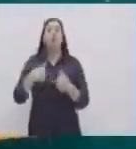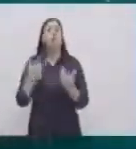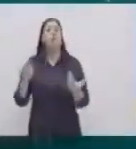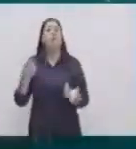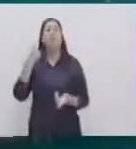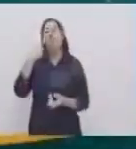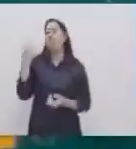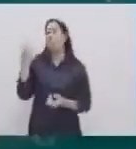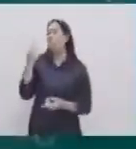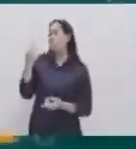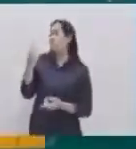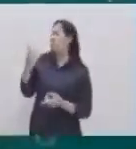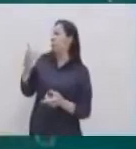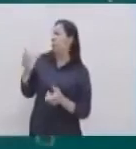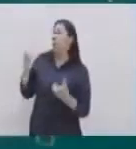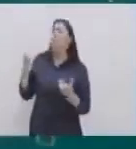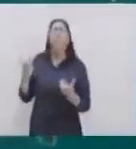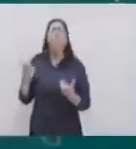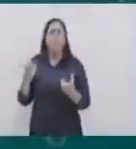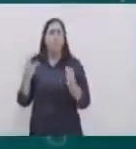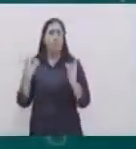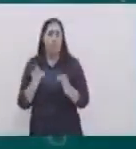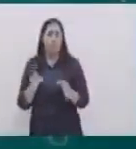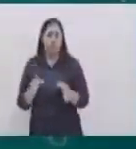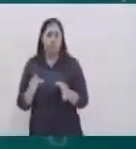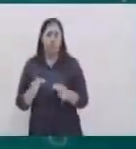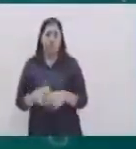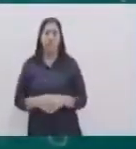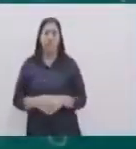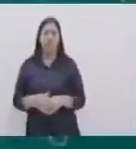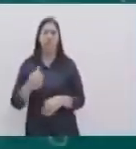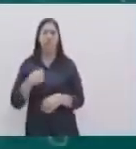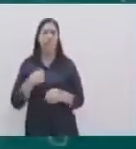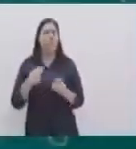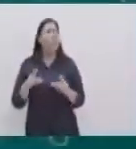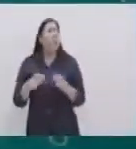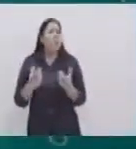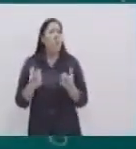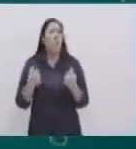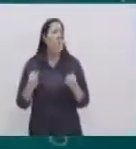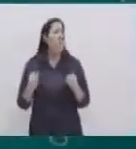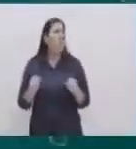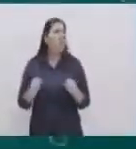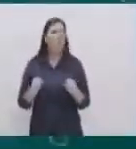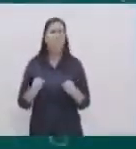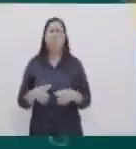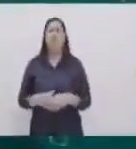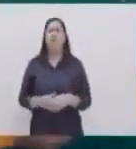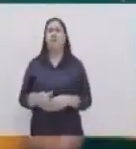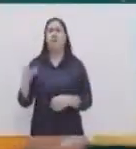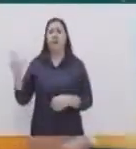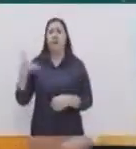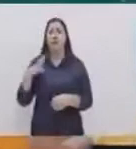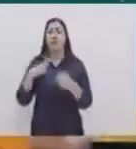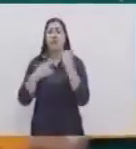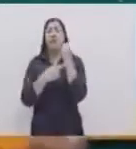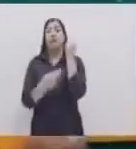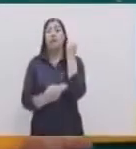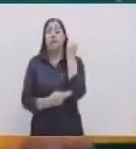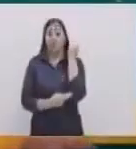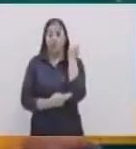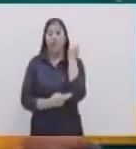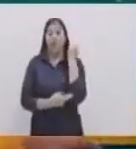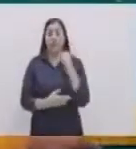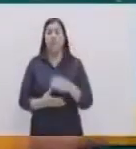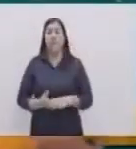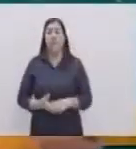buscar el punto medio en este segmento B que armamos. Entonces ese se puede hacer ubicando nuestra regla